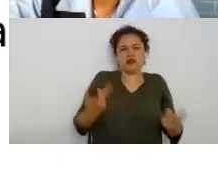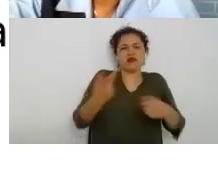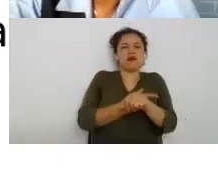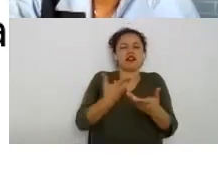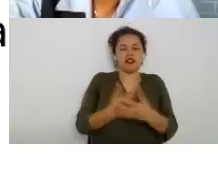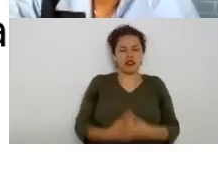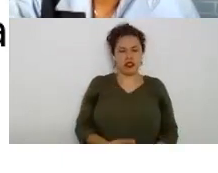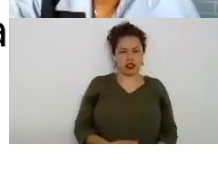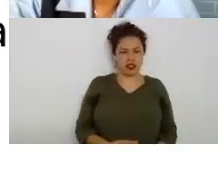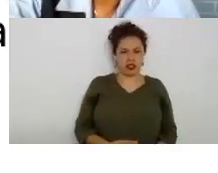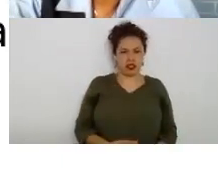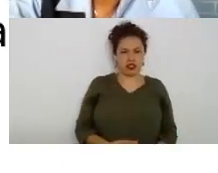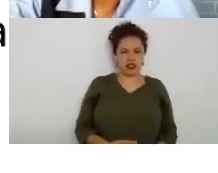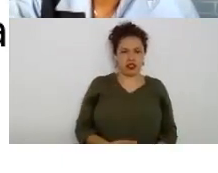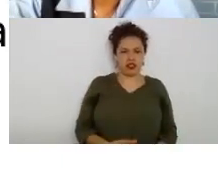¿Puede causar una infección?